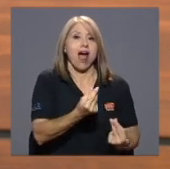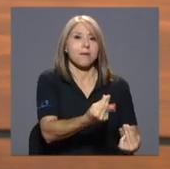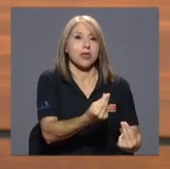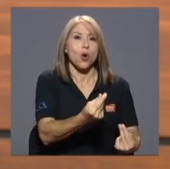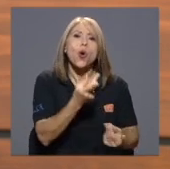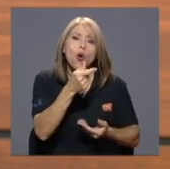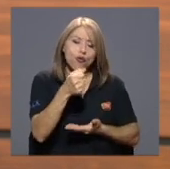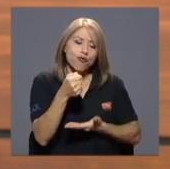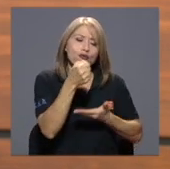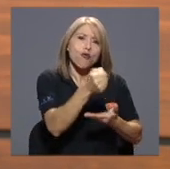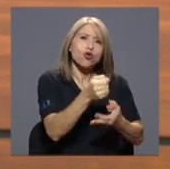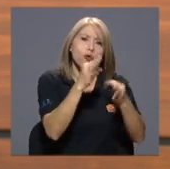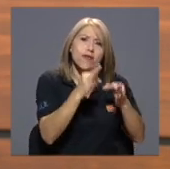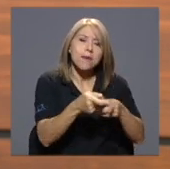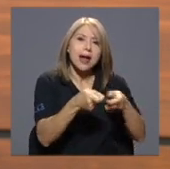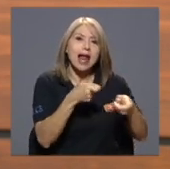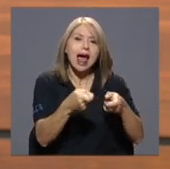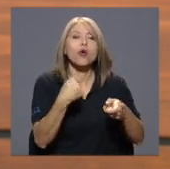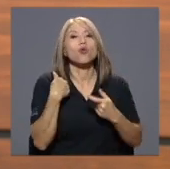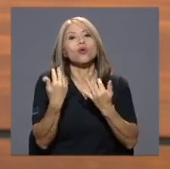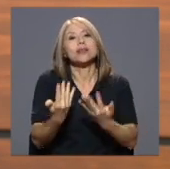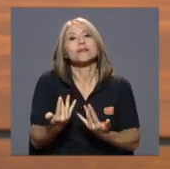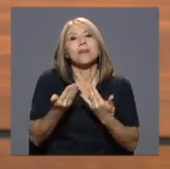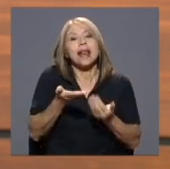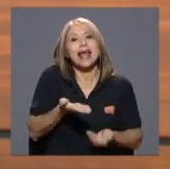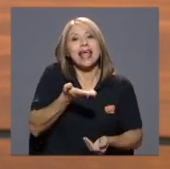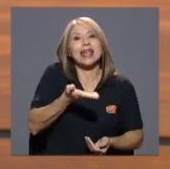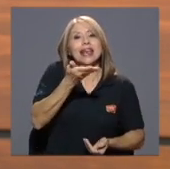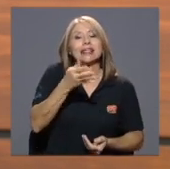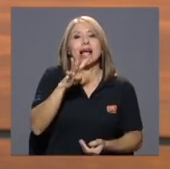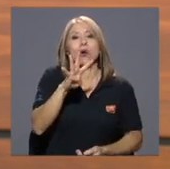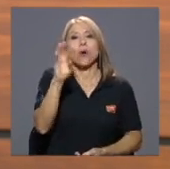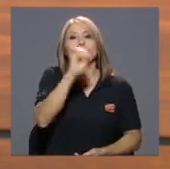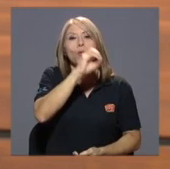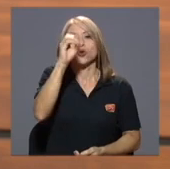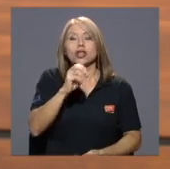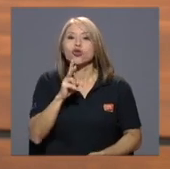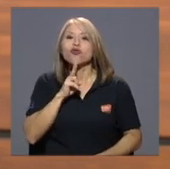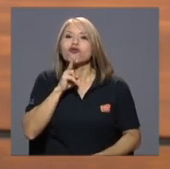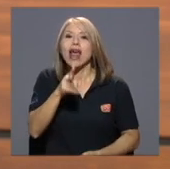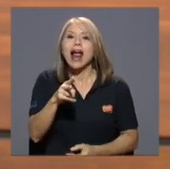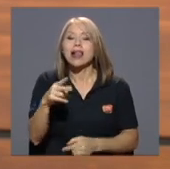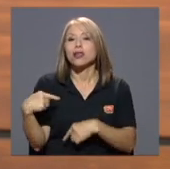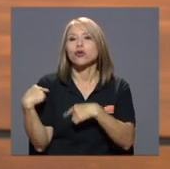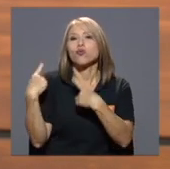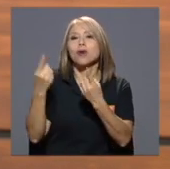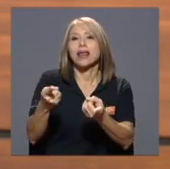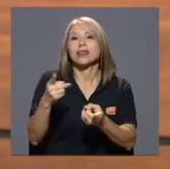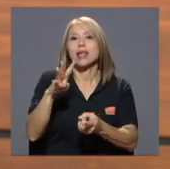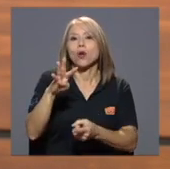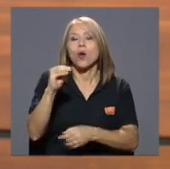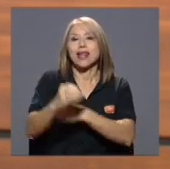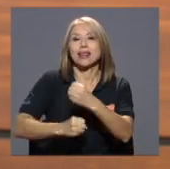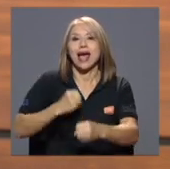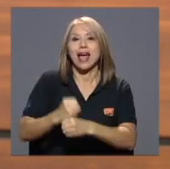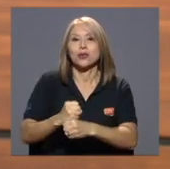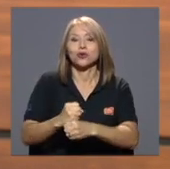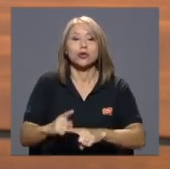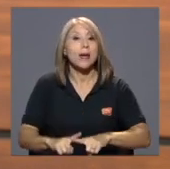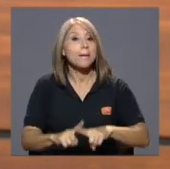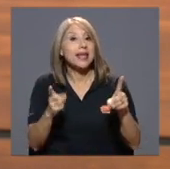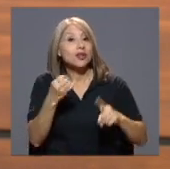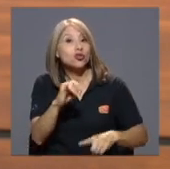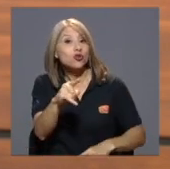uno espera que crezca el 4% real durante 40 años. Digamos, un fondo muy bien manejado. Cuando usted dice que